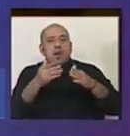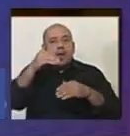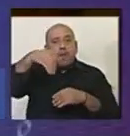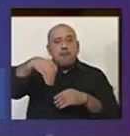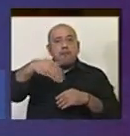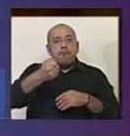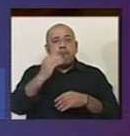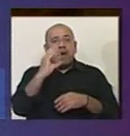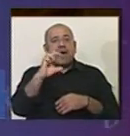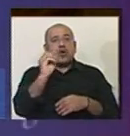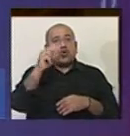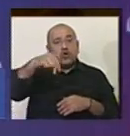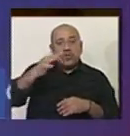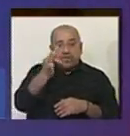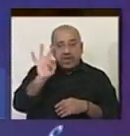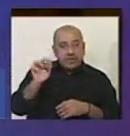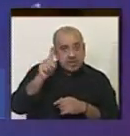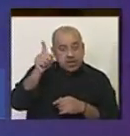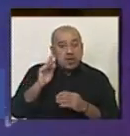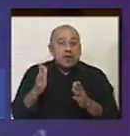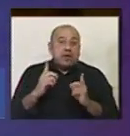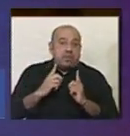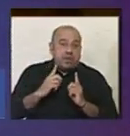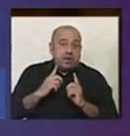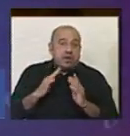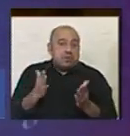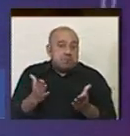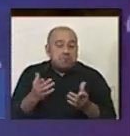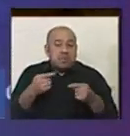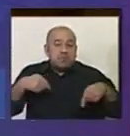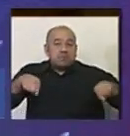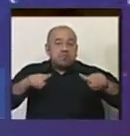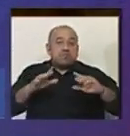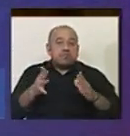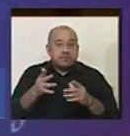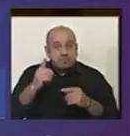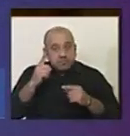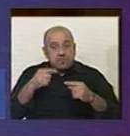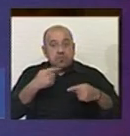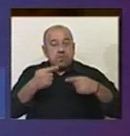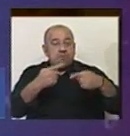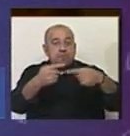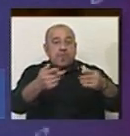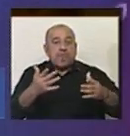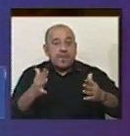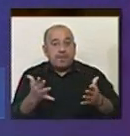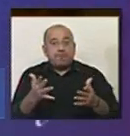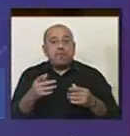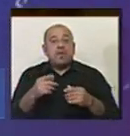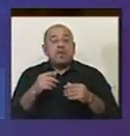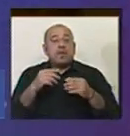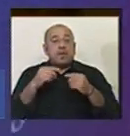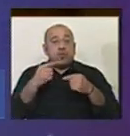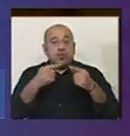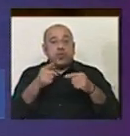Ahora, con las elecciones europeas en mayo, espera con una gran coalición convertirse él en el sucesor